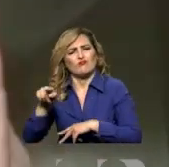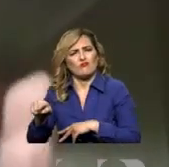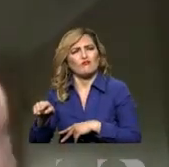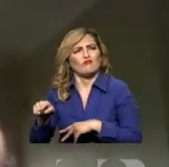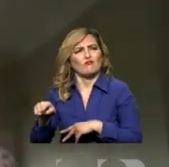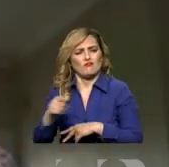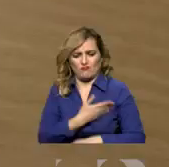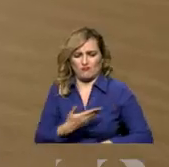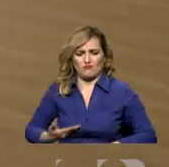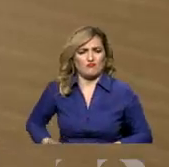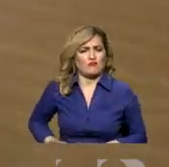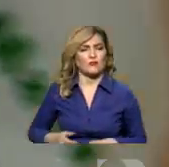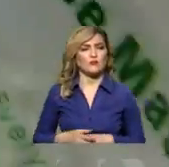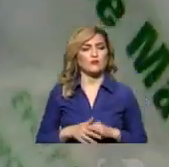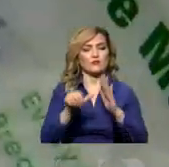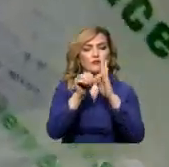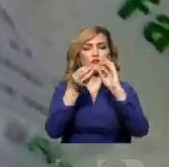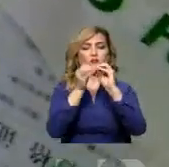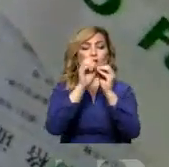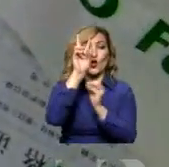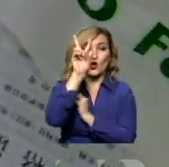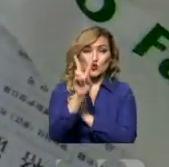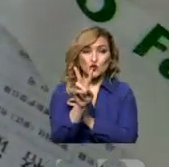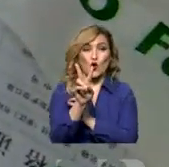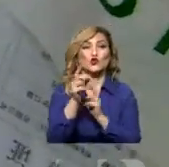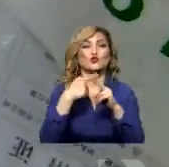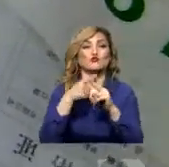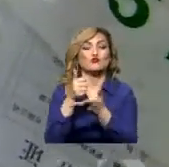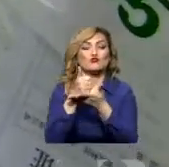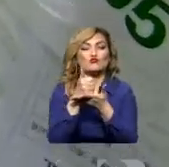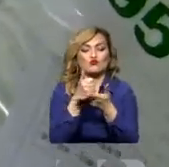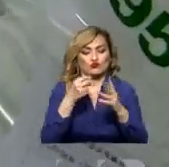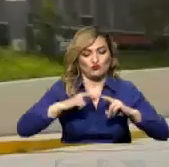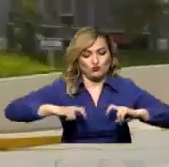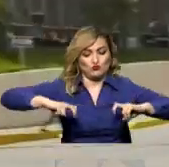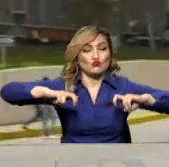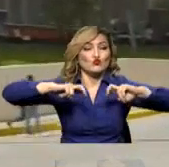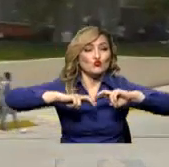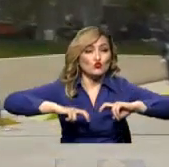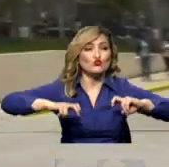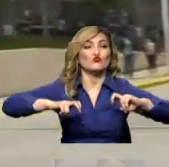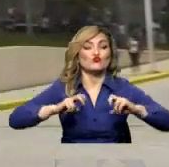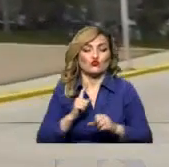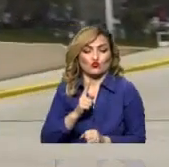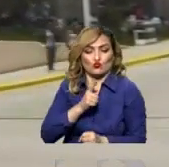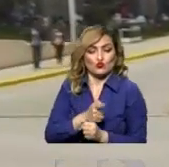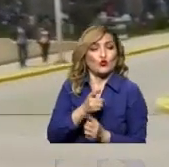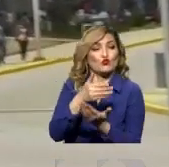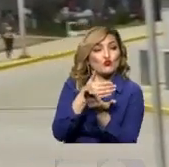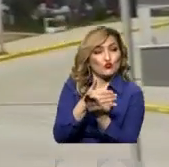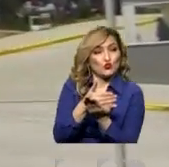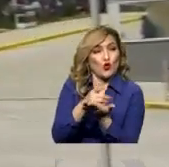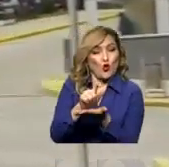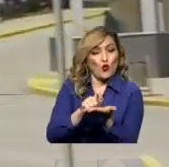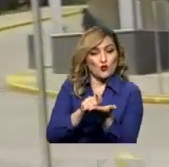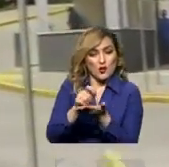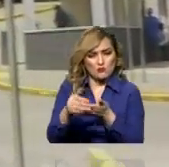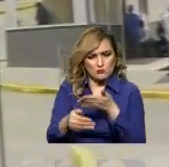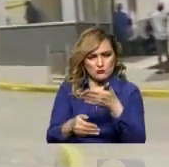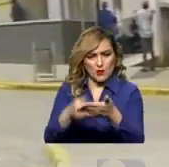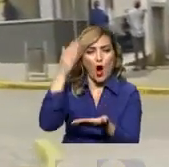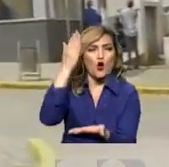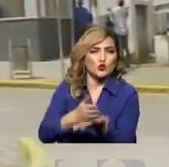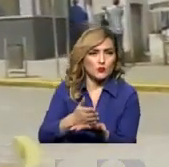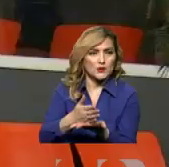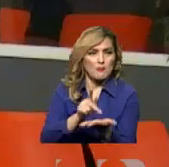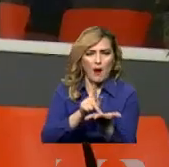mismo Ejecutivo. El artículo 2 incluye como herramienta durante la investigación fiscal que se disponga la suspensión de la contratación en curso y